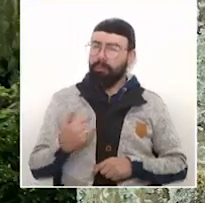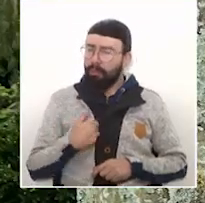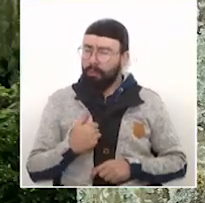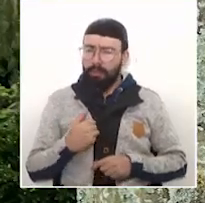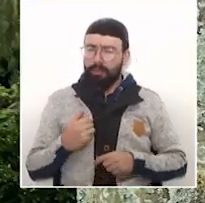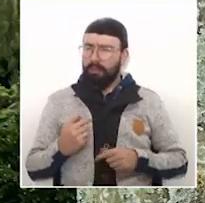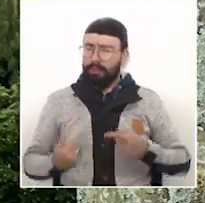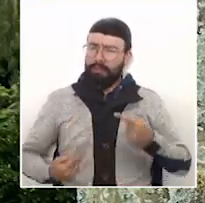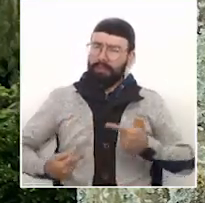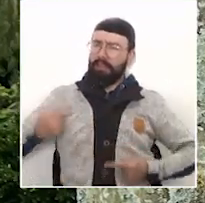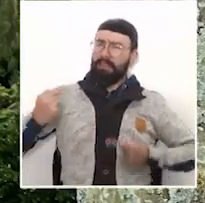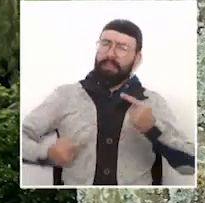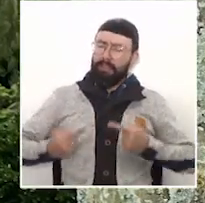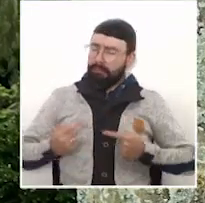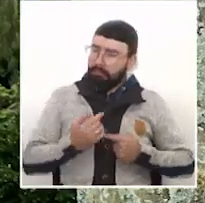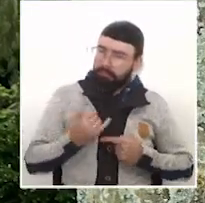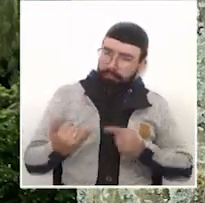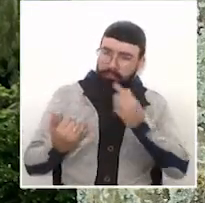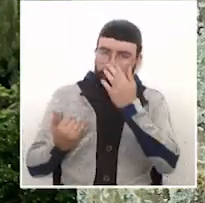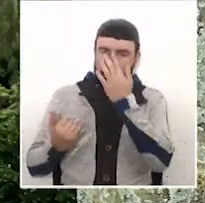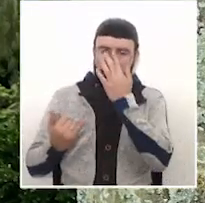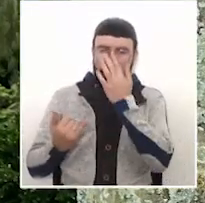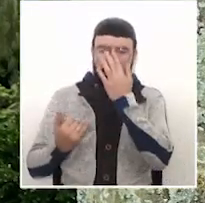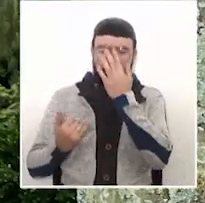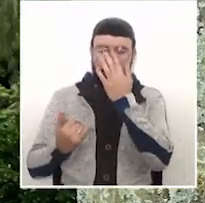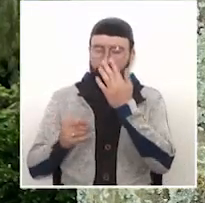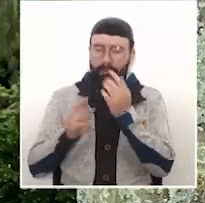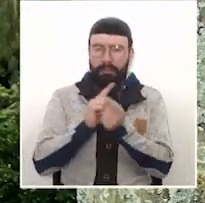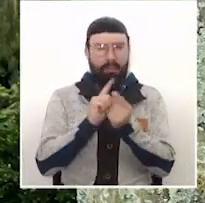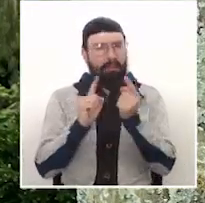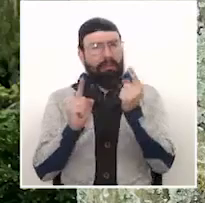caos y se convierte eso como en una cadena, en un